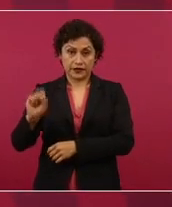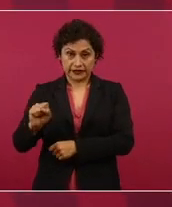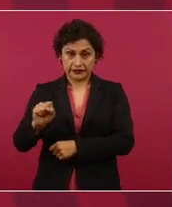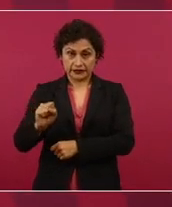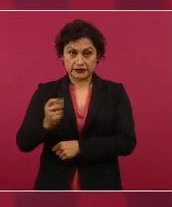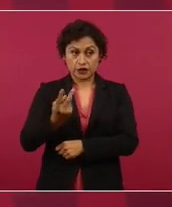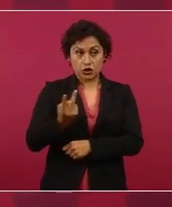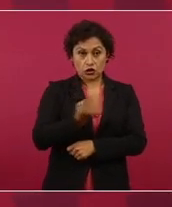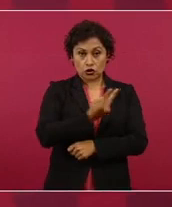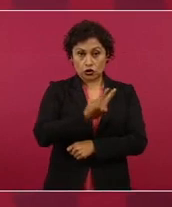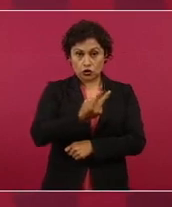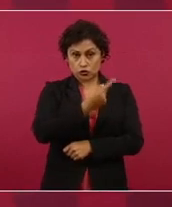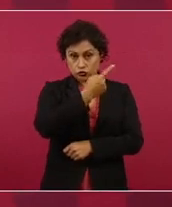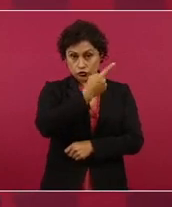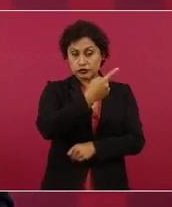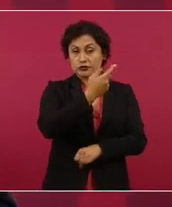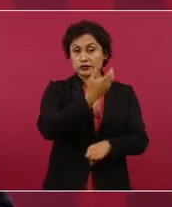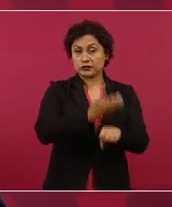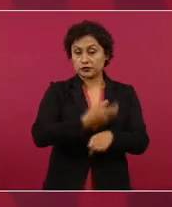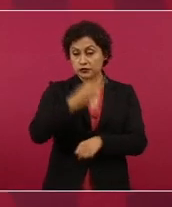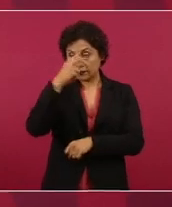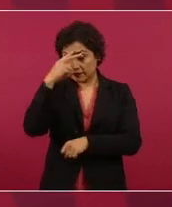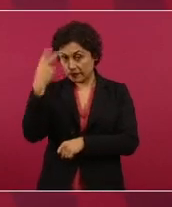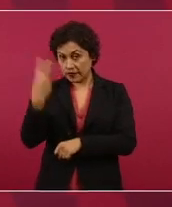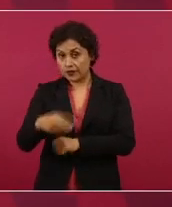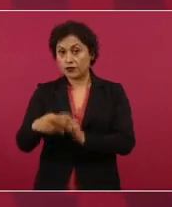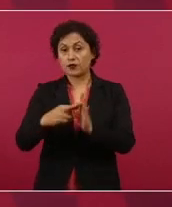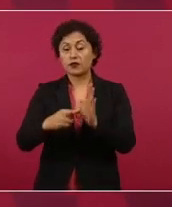cabo una investigación